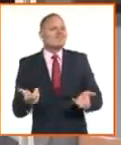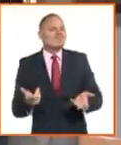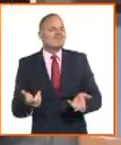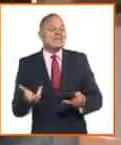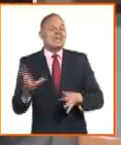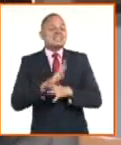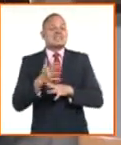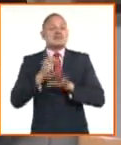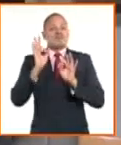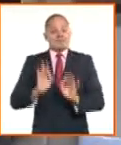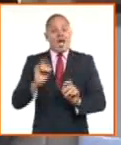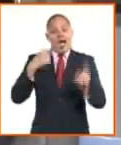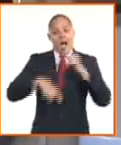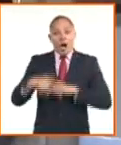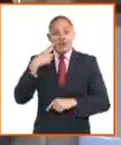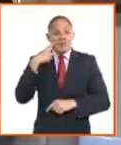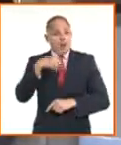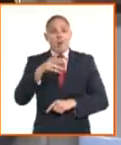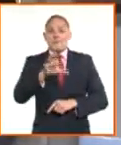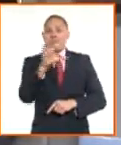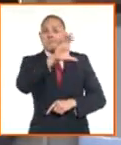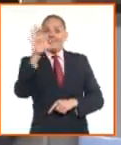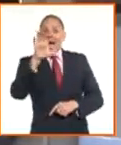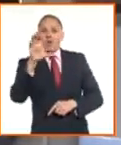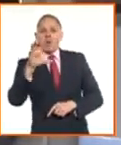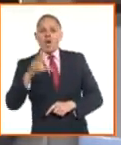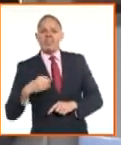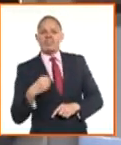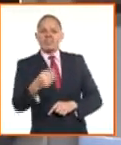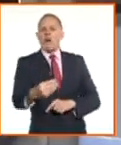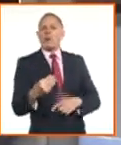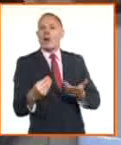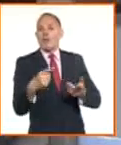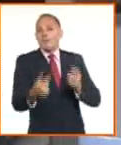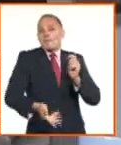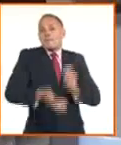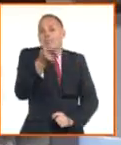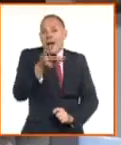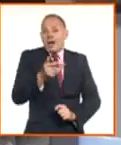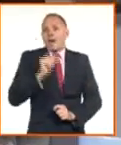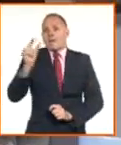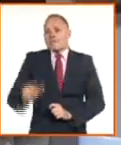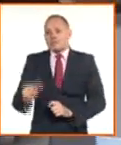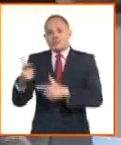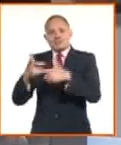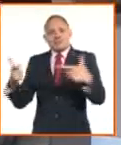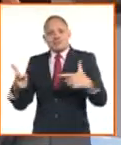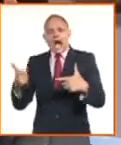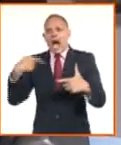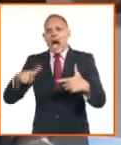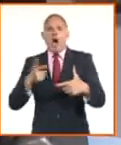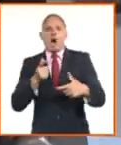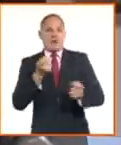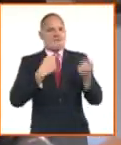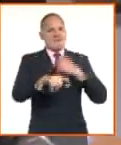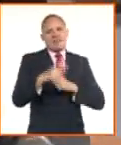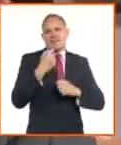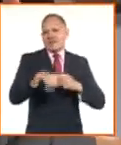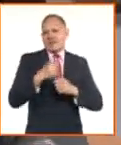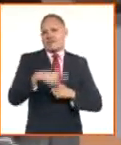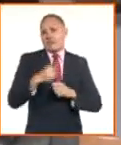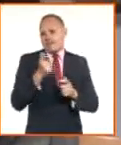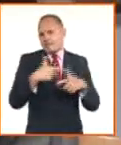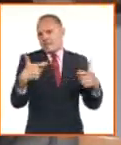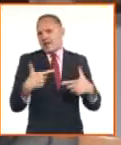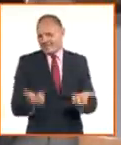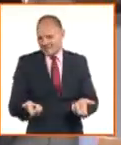Claro. Entonces consideramos que ese tipo de cambio, al margen de las distorsiones que ya expliqué, genera en el sistema de precios relativos, que